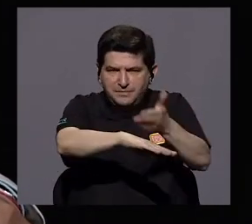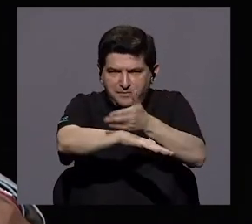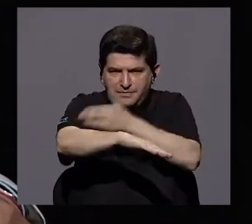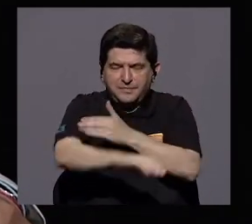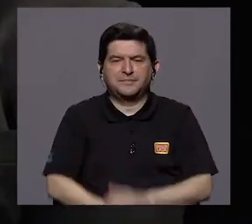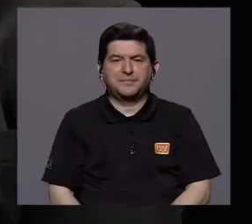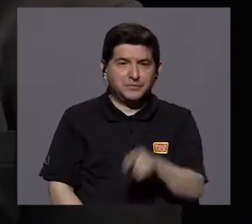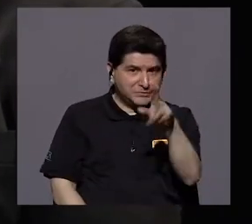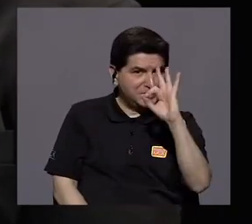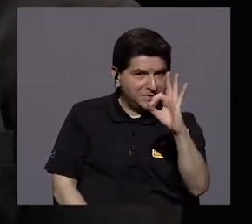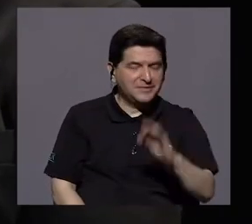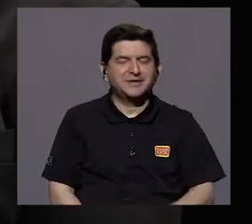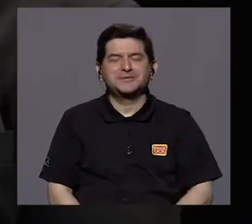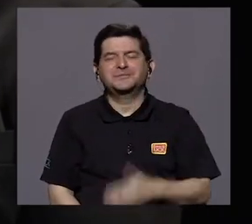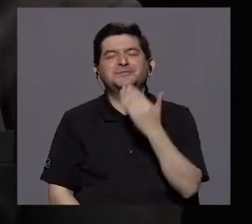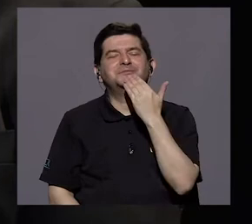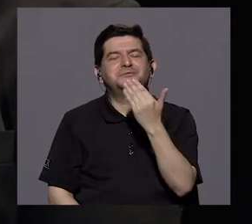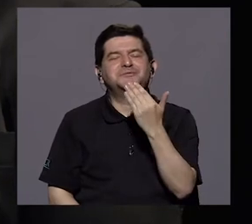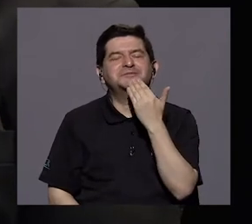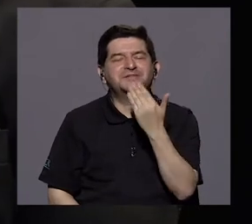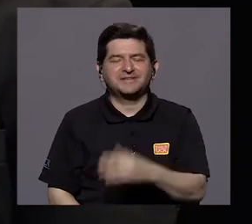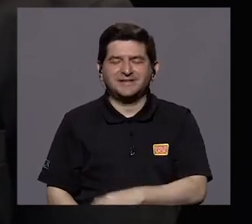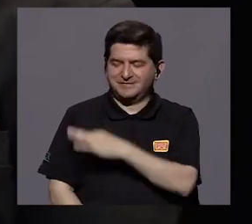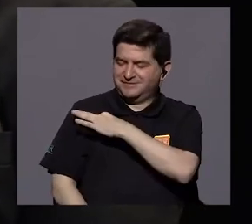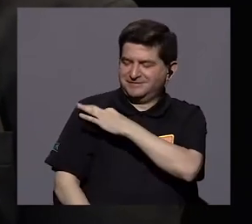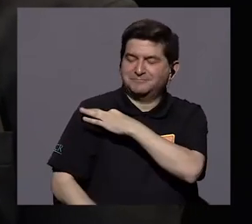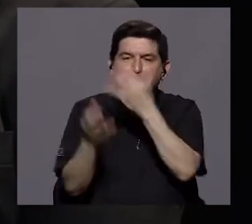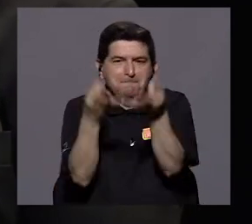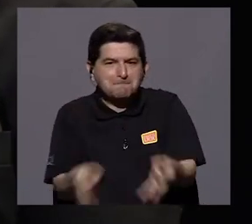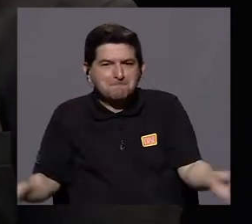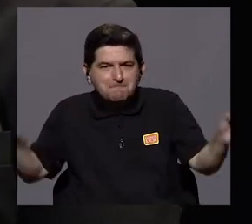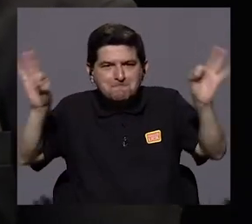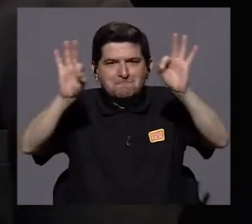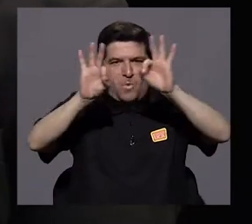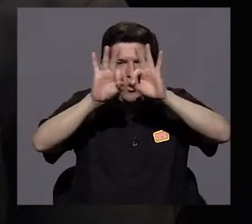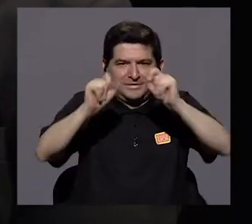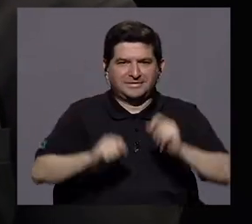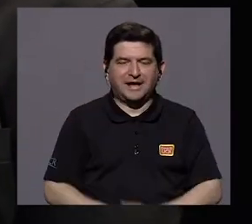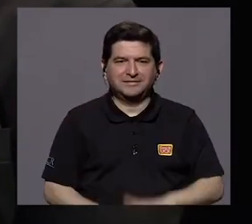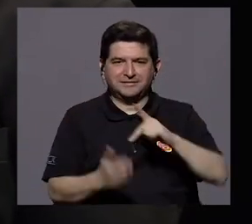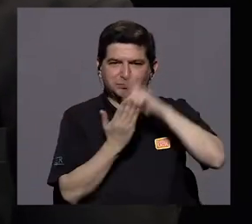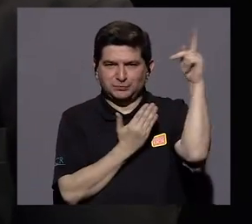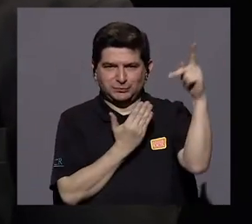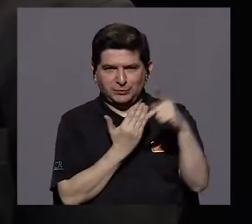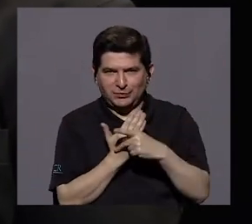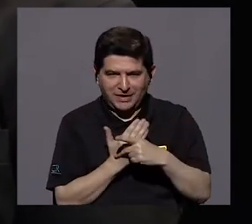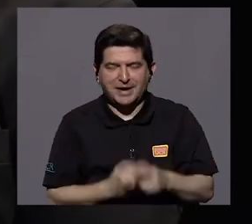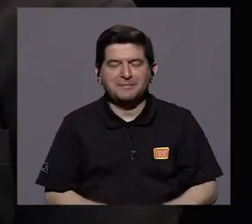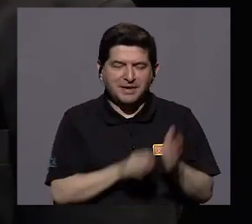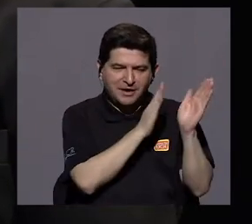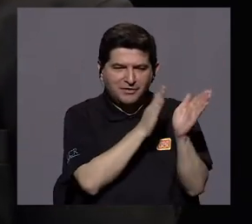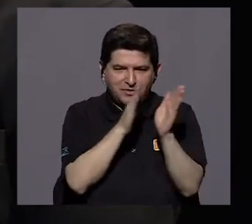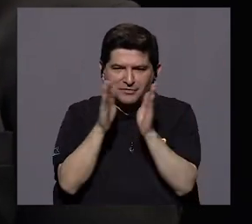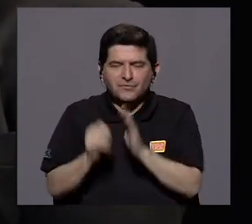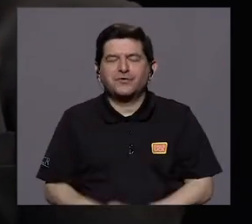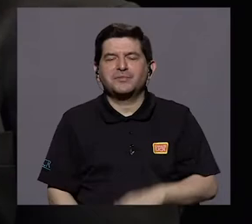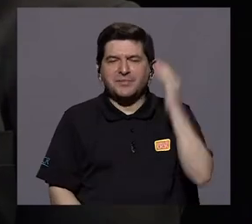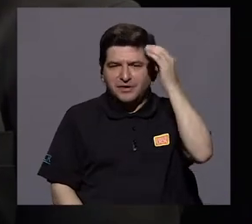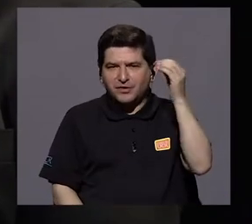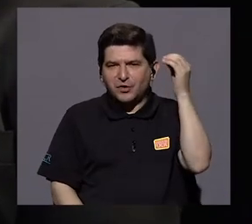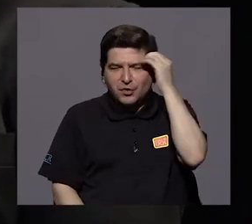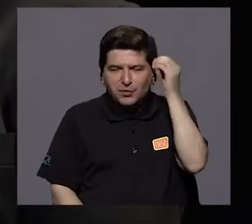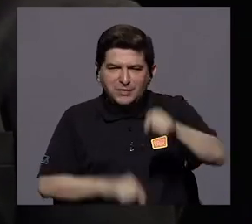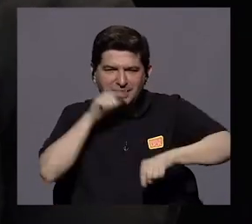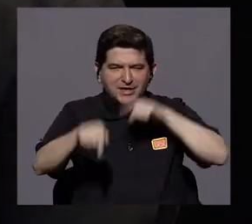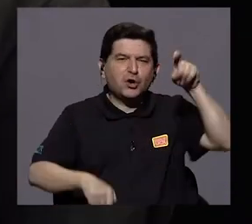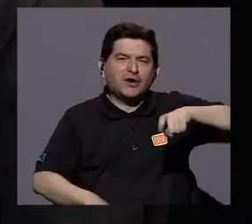está? Muchísimas gracias por haberme invitado a esta importante programación de formación de opinión